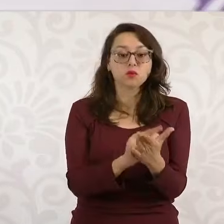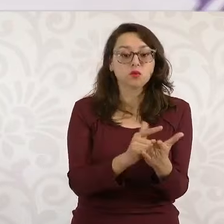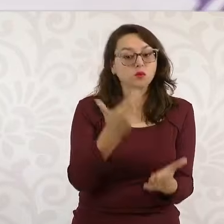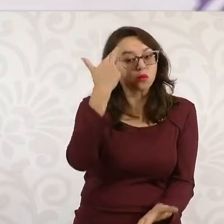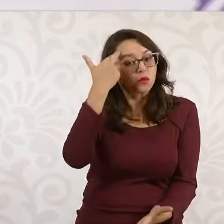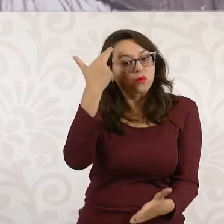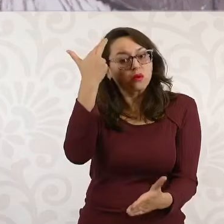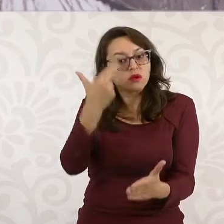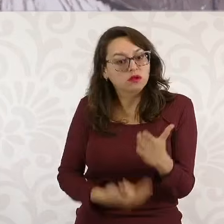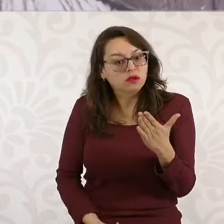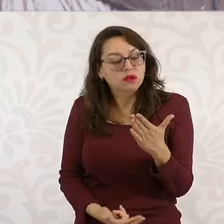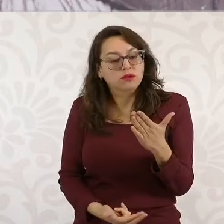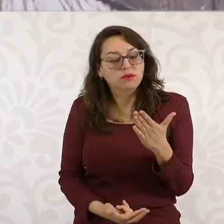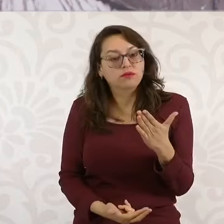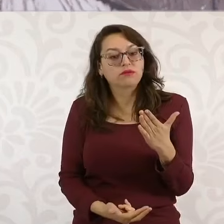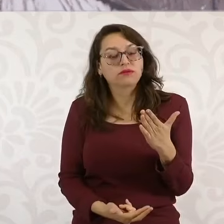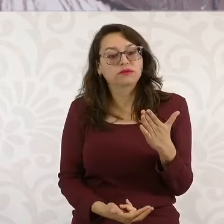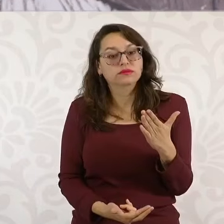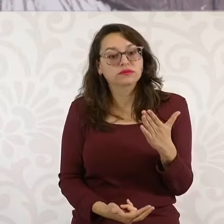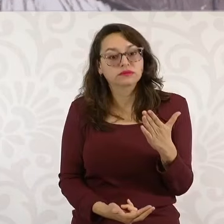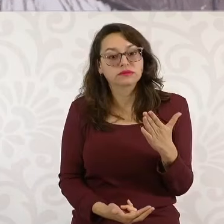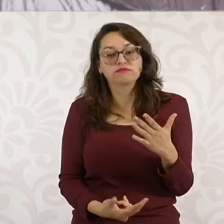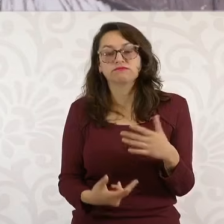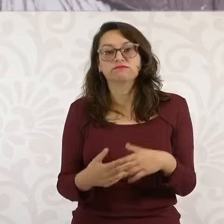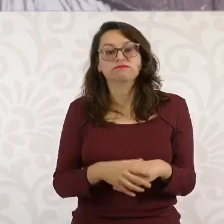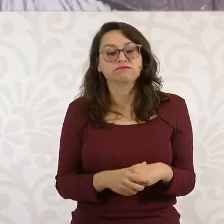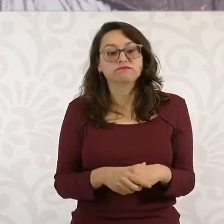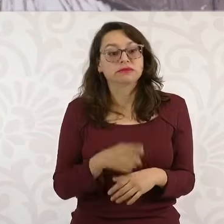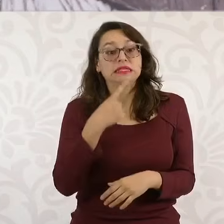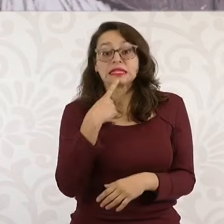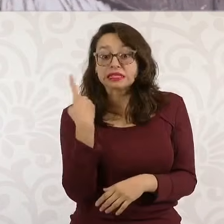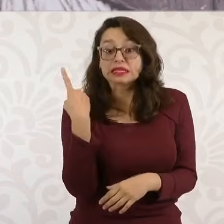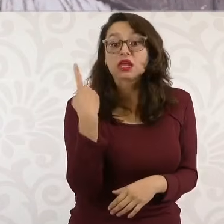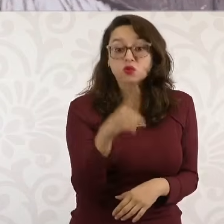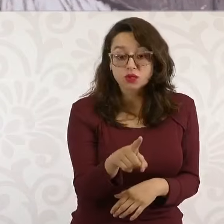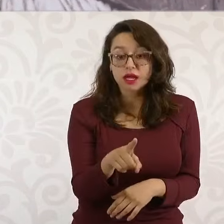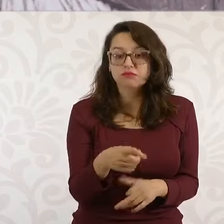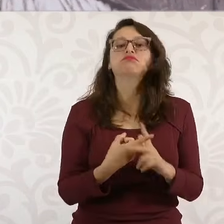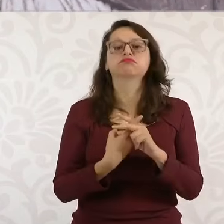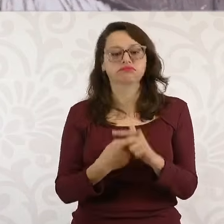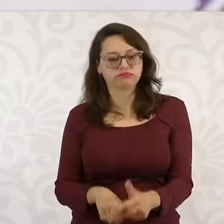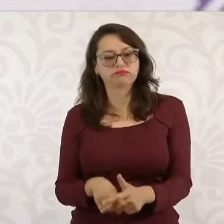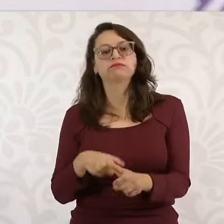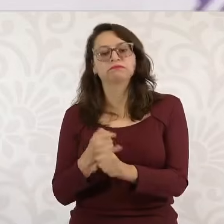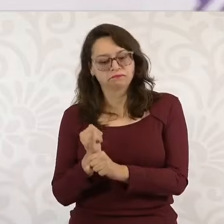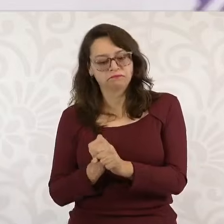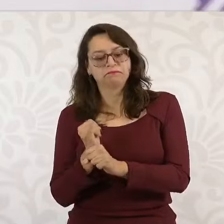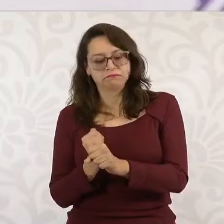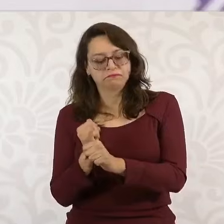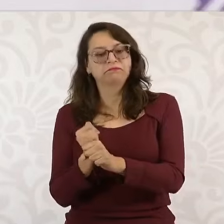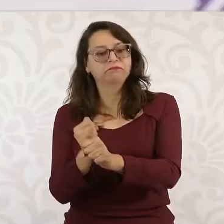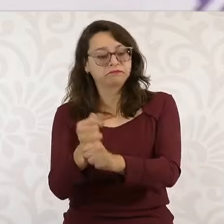y hay una denuncia, se abre una carpeta de investigación, el diputado